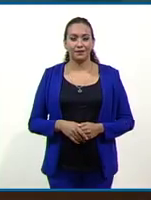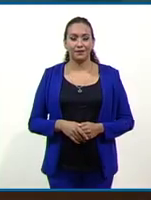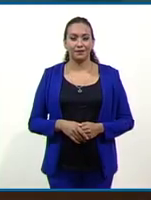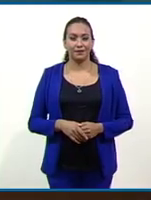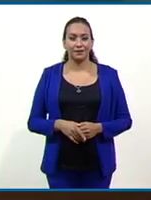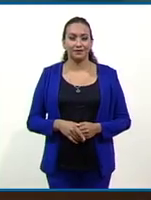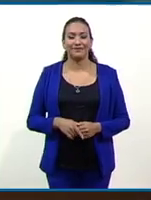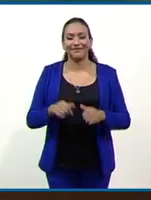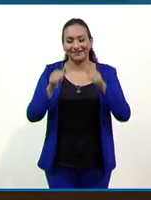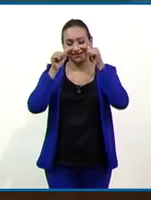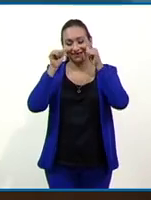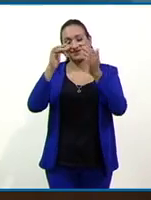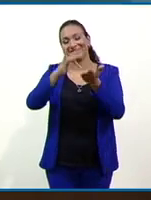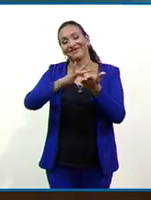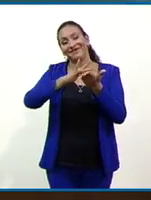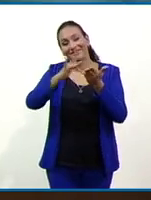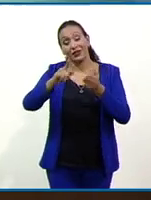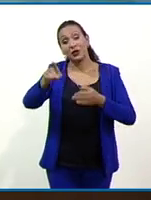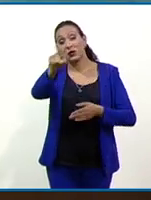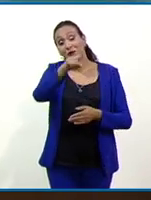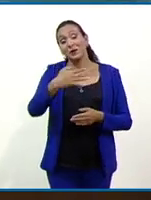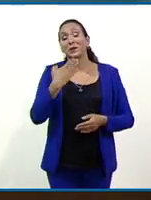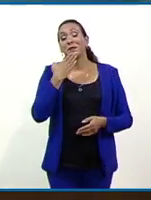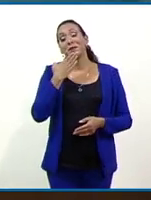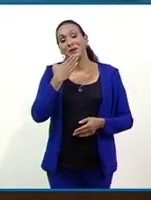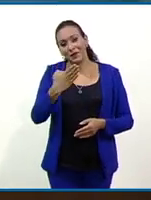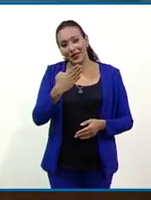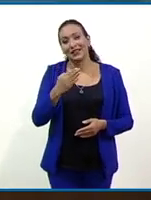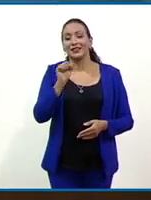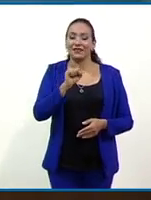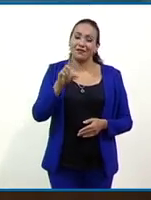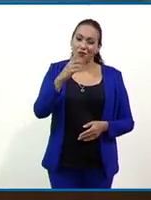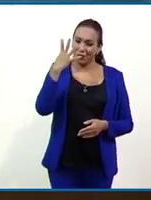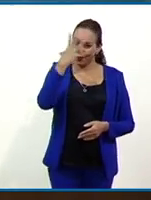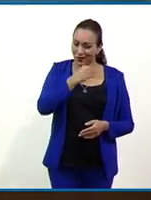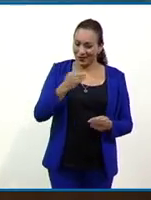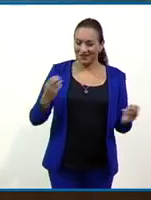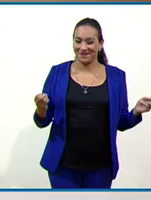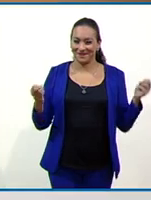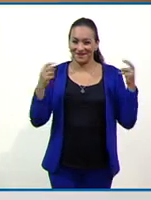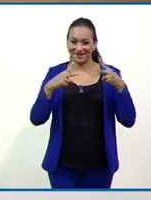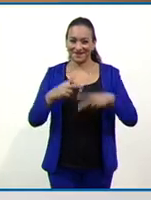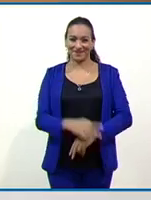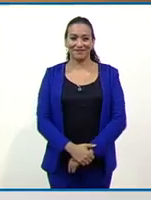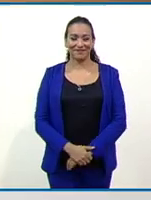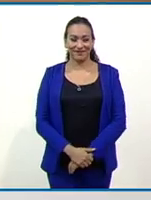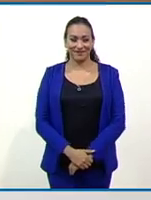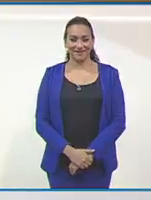Gracias por su atención, que tenga un excelente fin de semana. Hasta pronto.